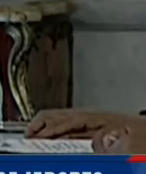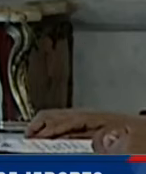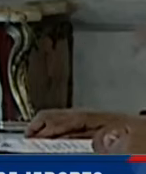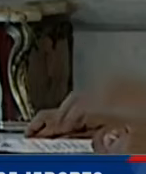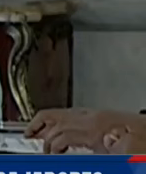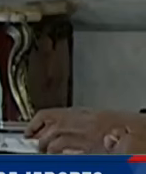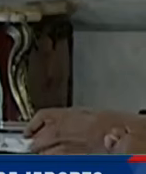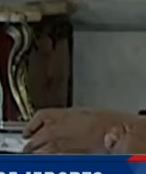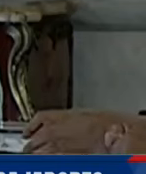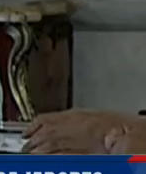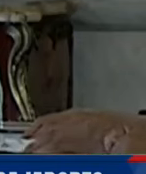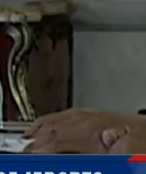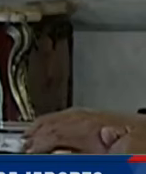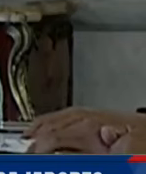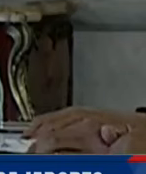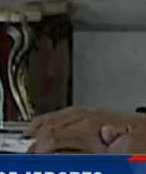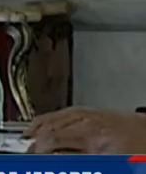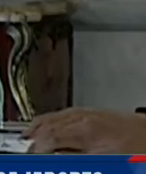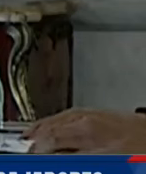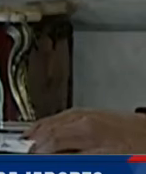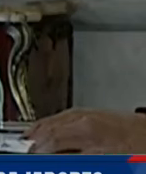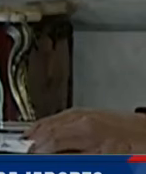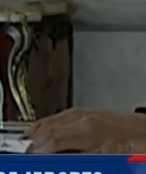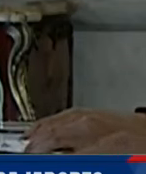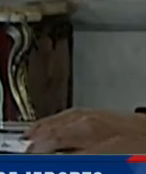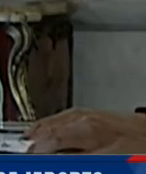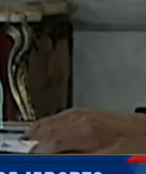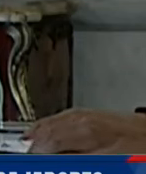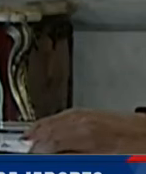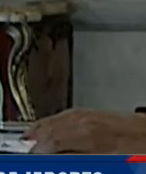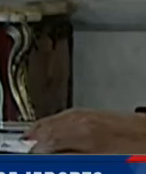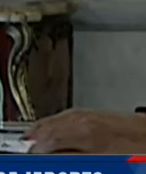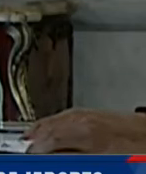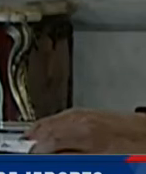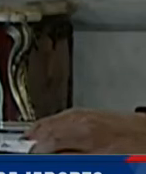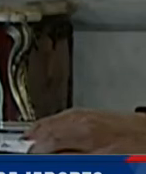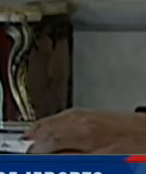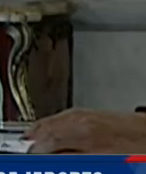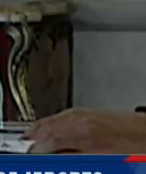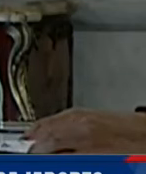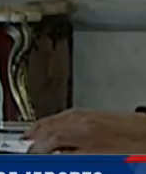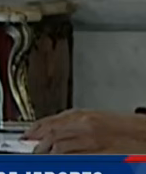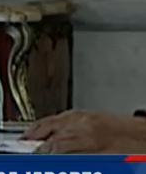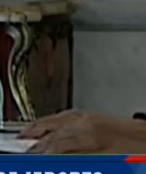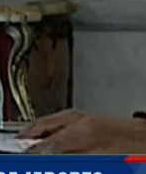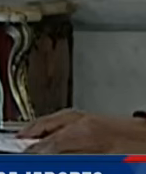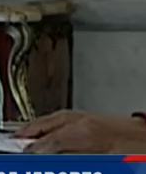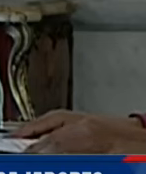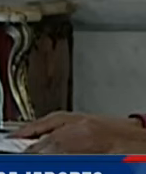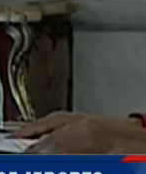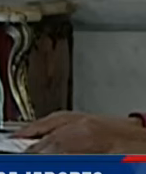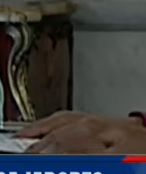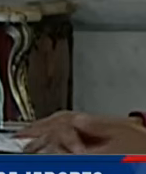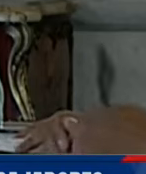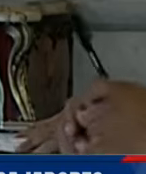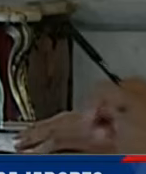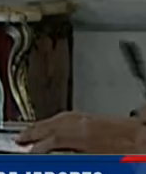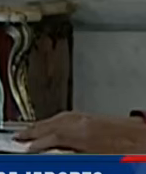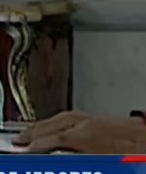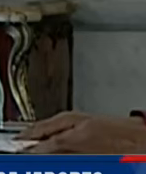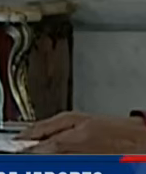septiembre 2024, día bendito, arranca el proyecto especial de la